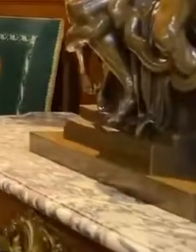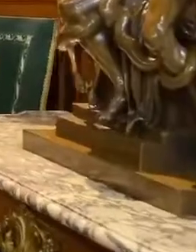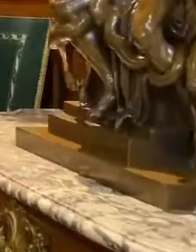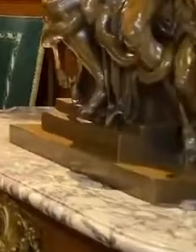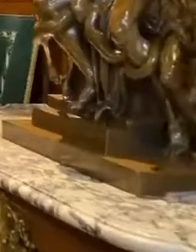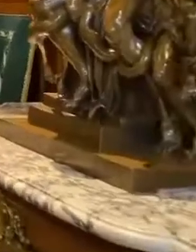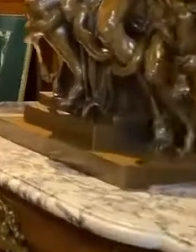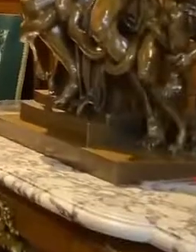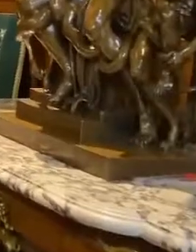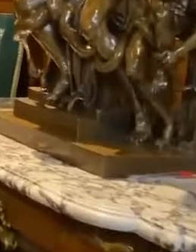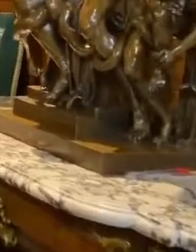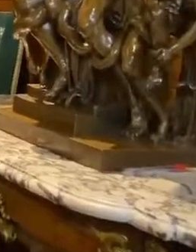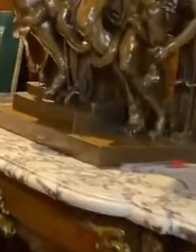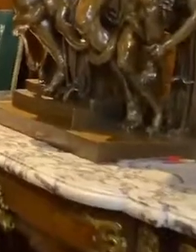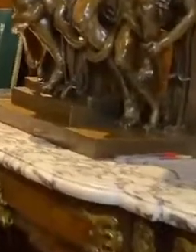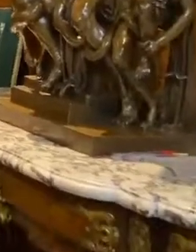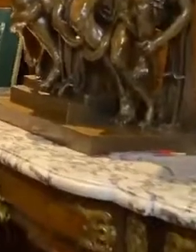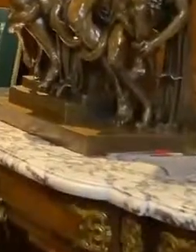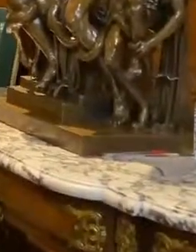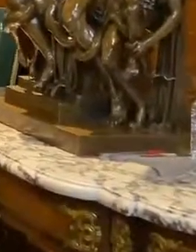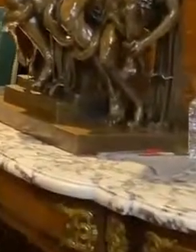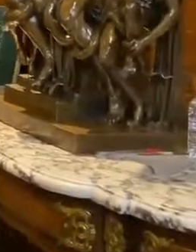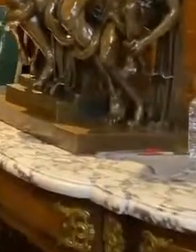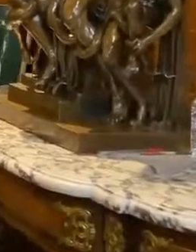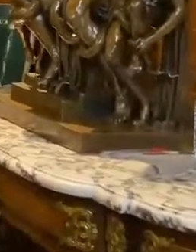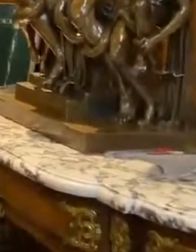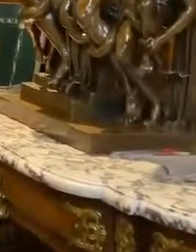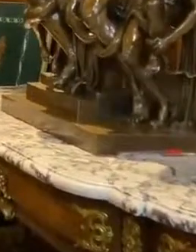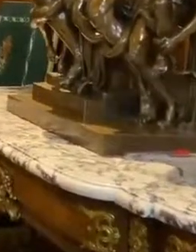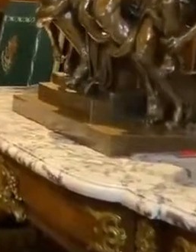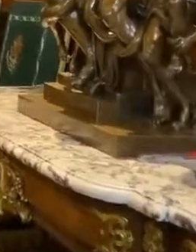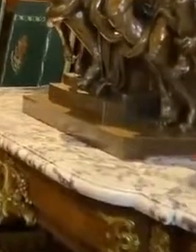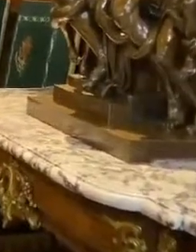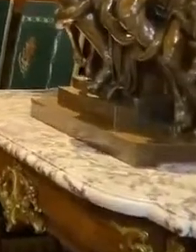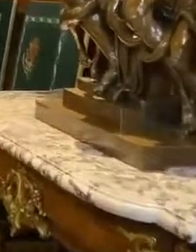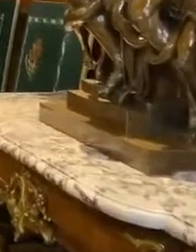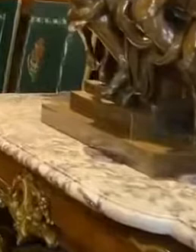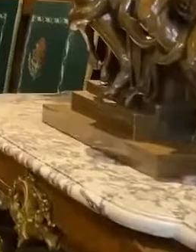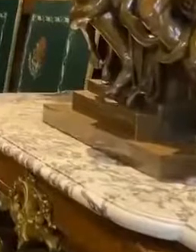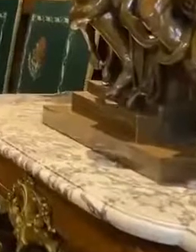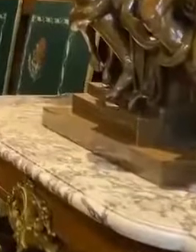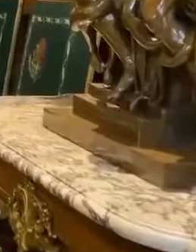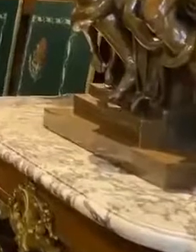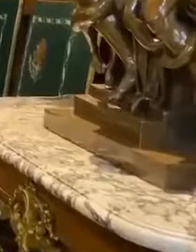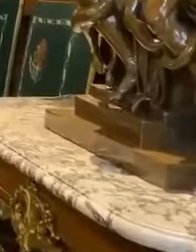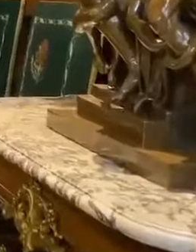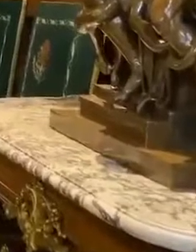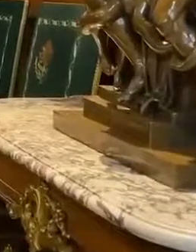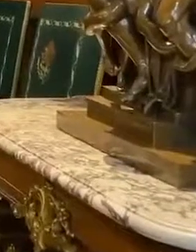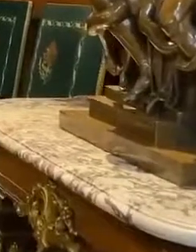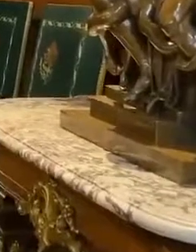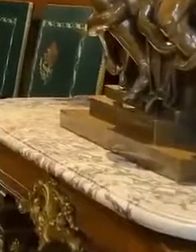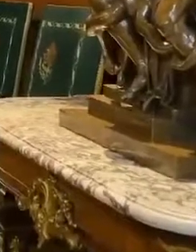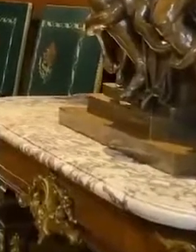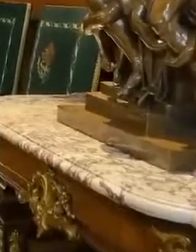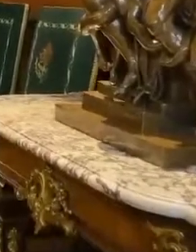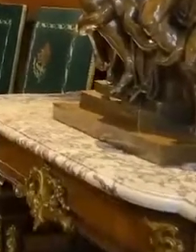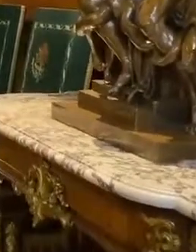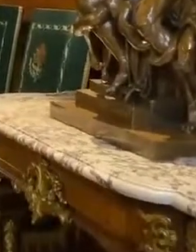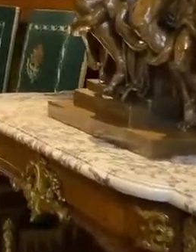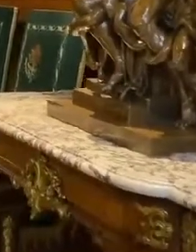descarto el que para finales de marzo tengamos ya vacunados,